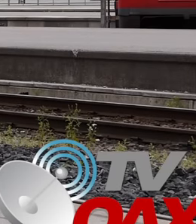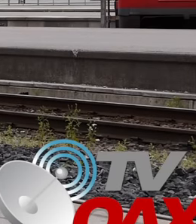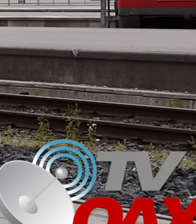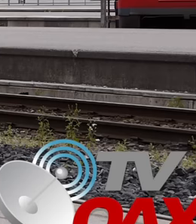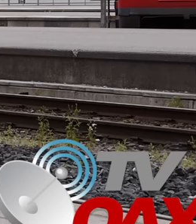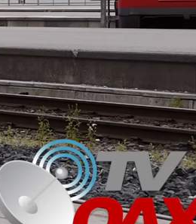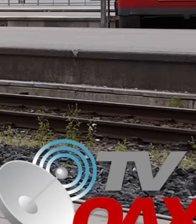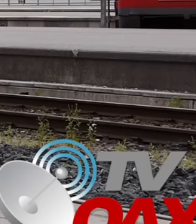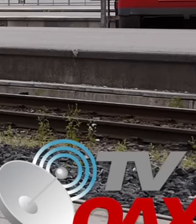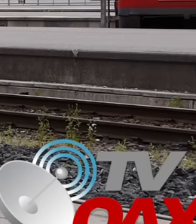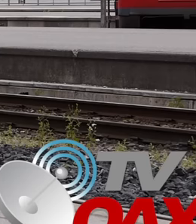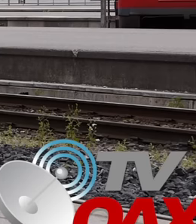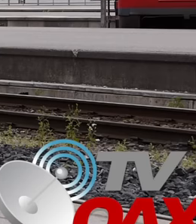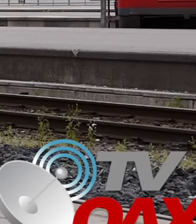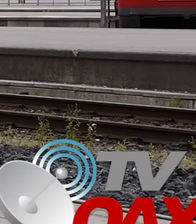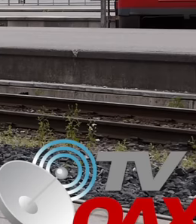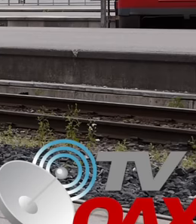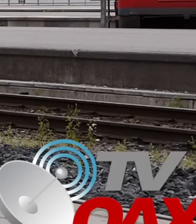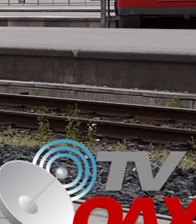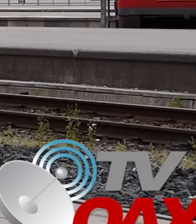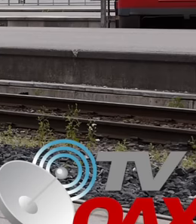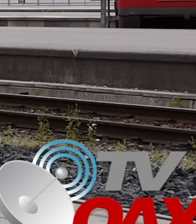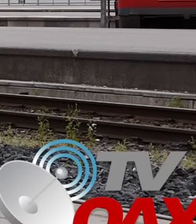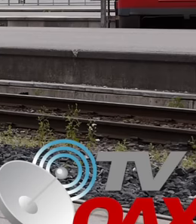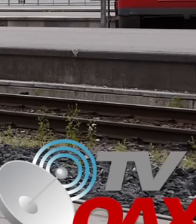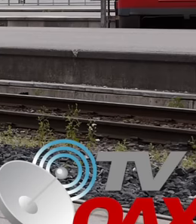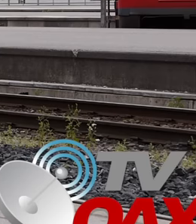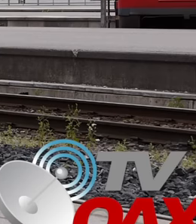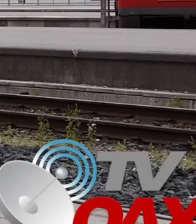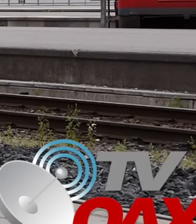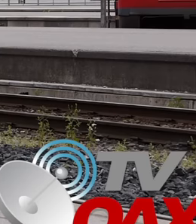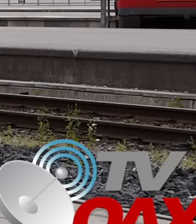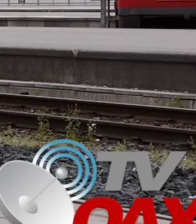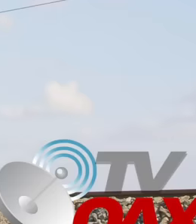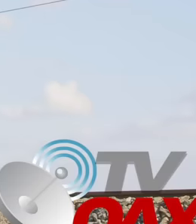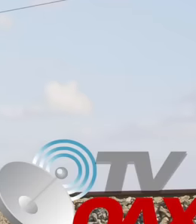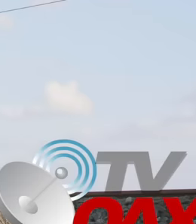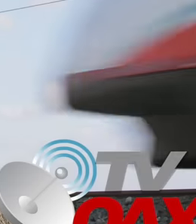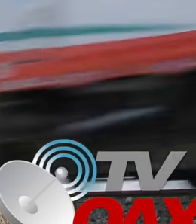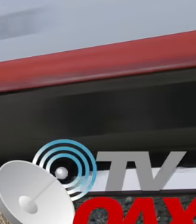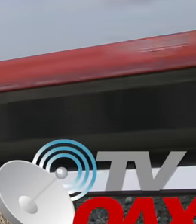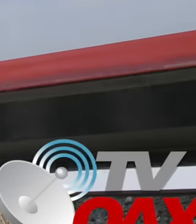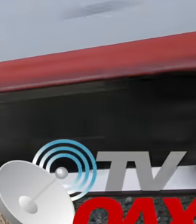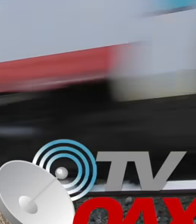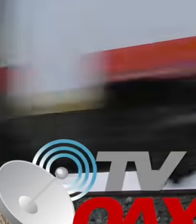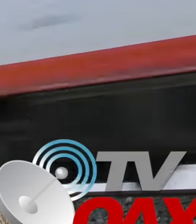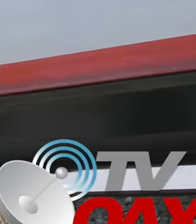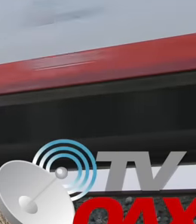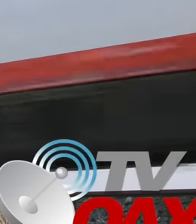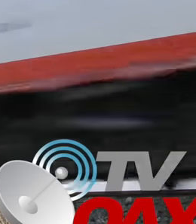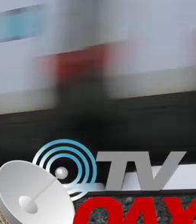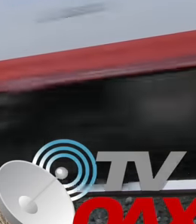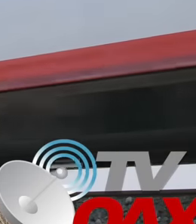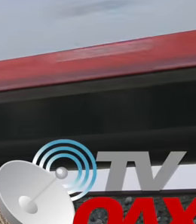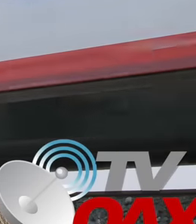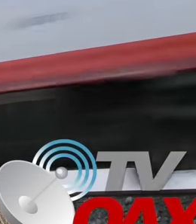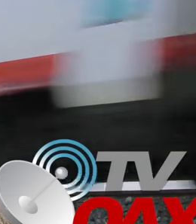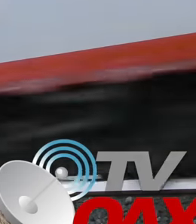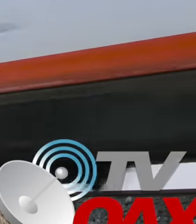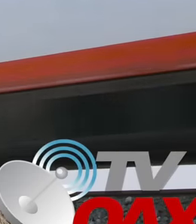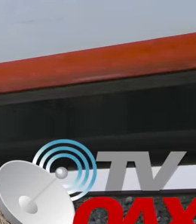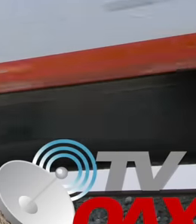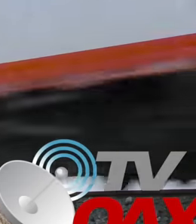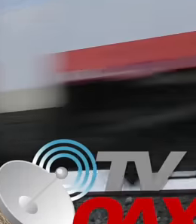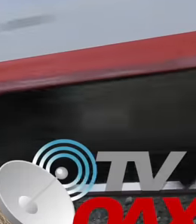servicio. Si ellos por alguna razón no aceptan, entonces quedaríamos en libertad para que el Estado